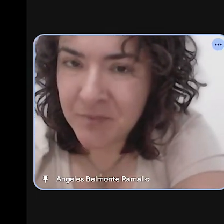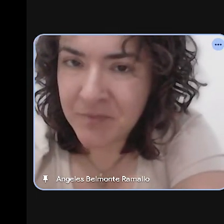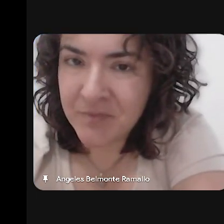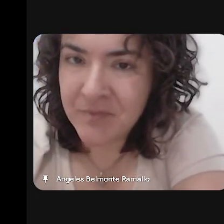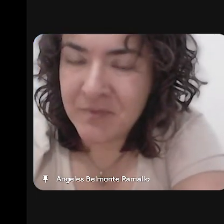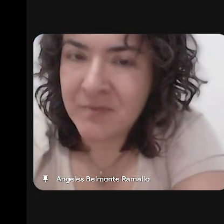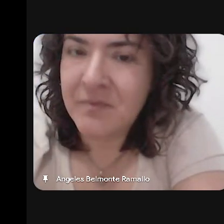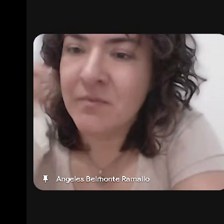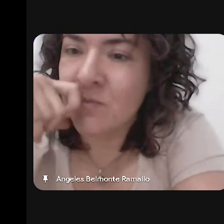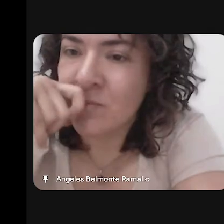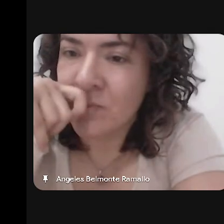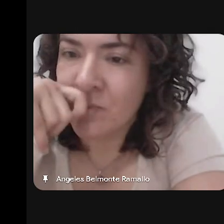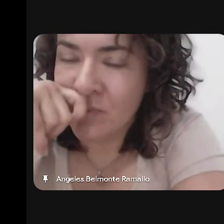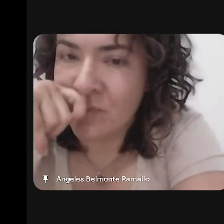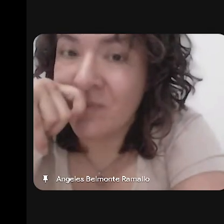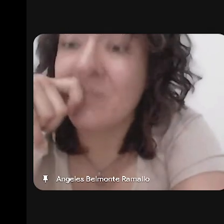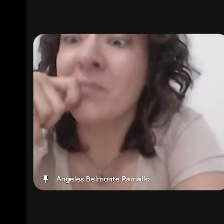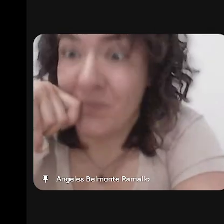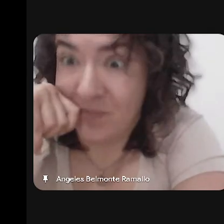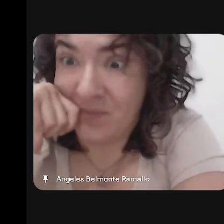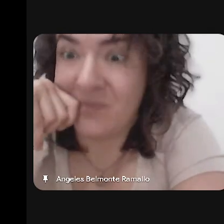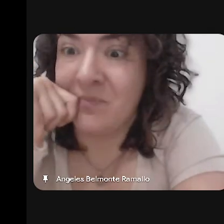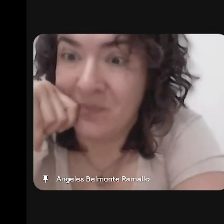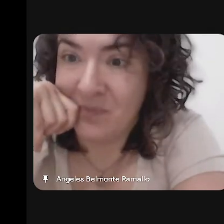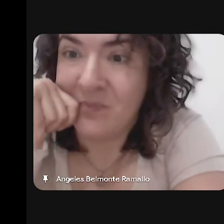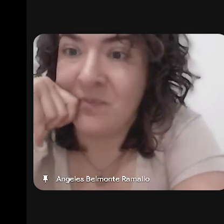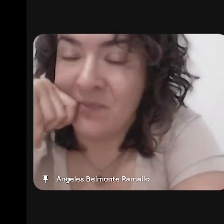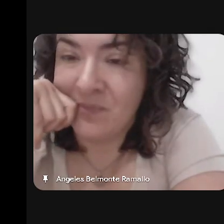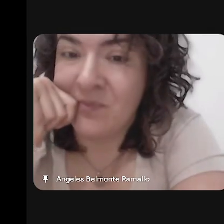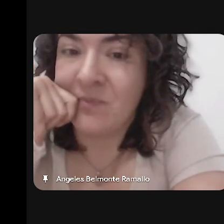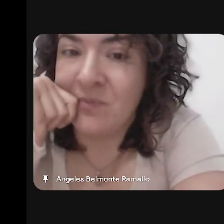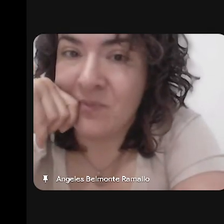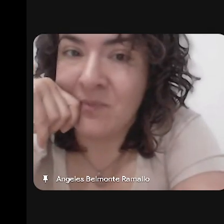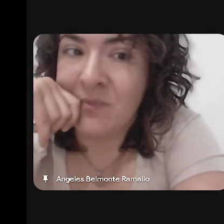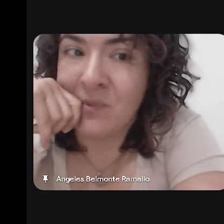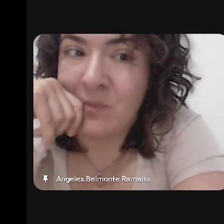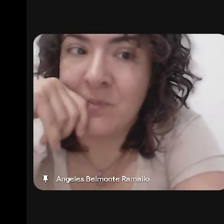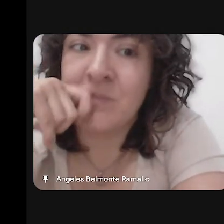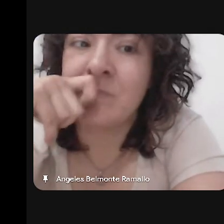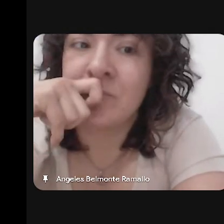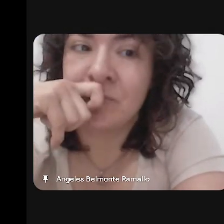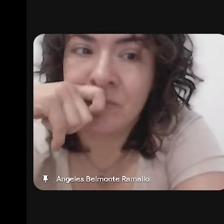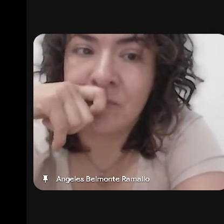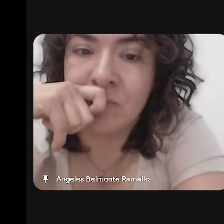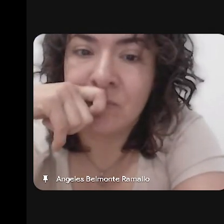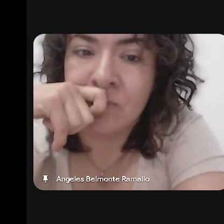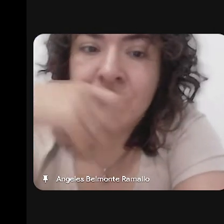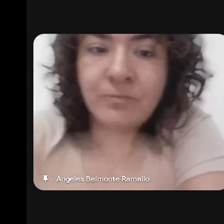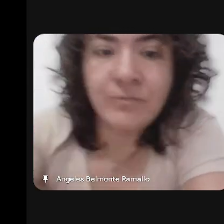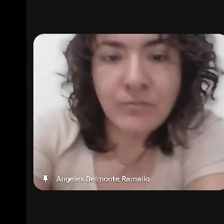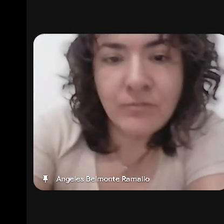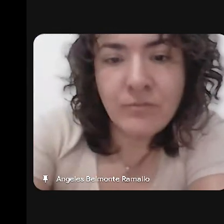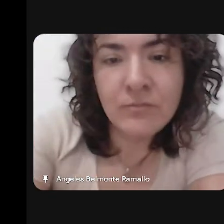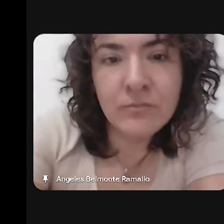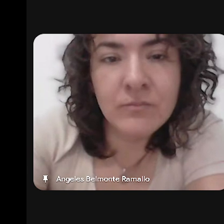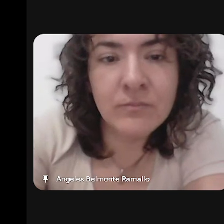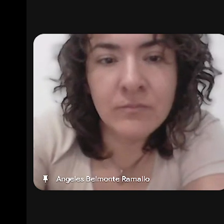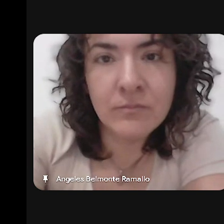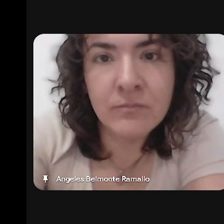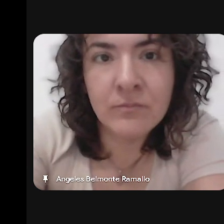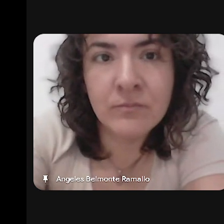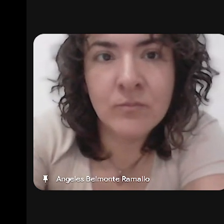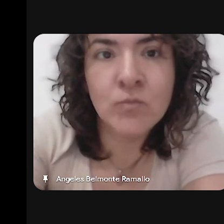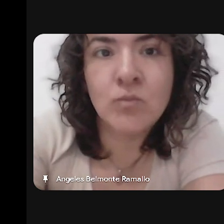En mi caso, yo lo fabriqué. Me di el tiempo de buscar imágenes así con los colores y